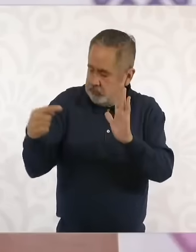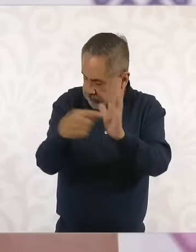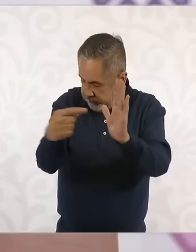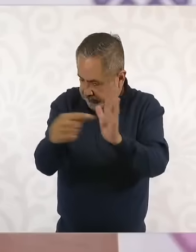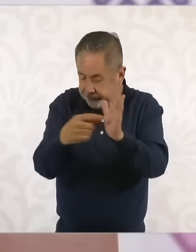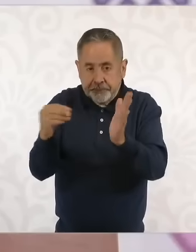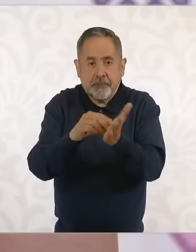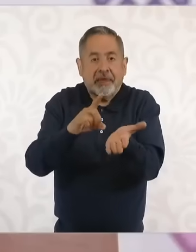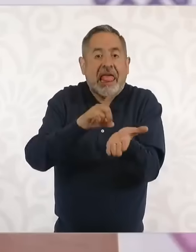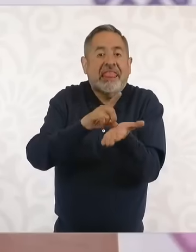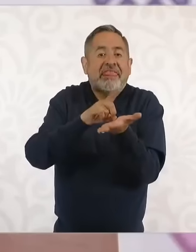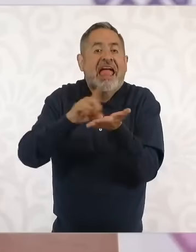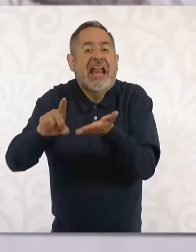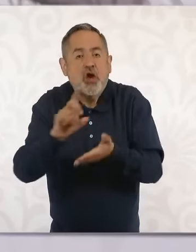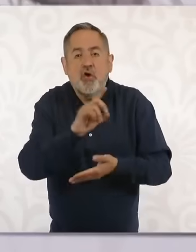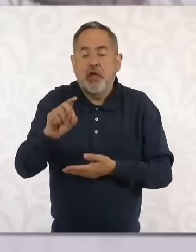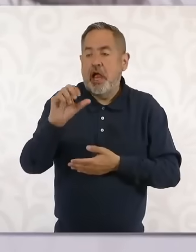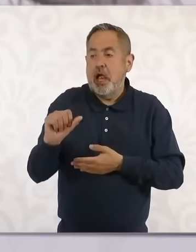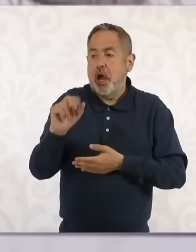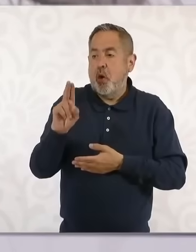el derecho de las audiencias